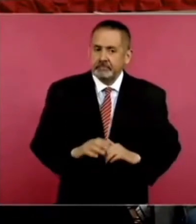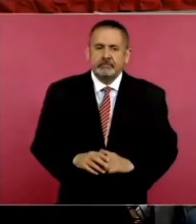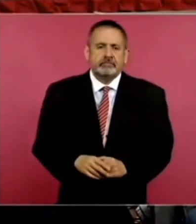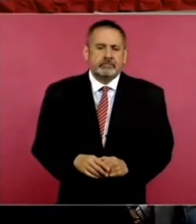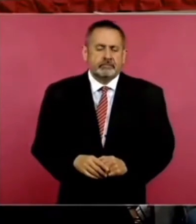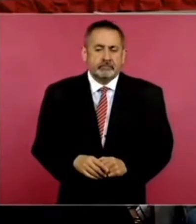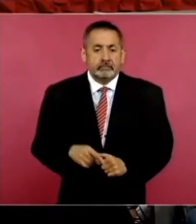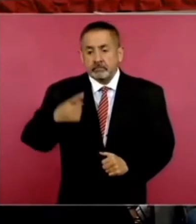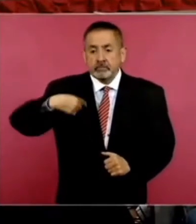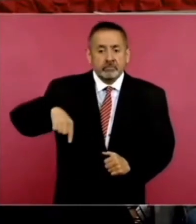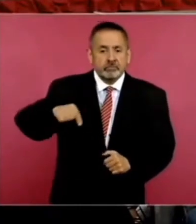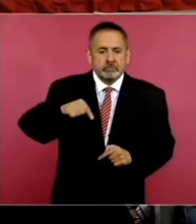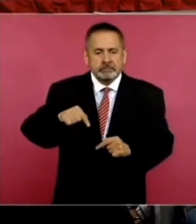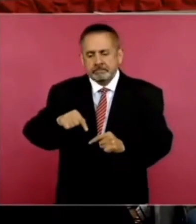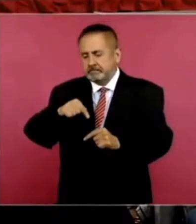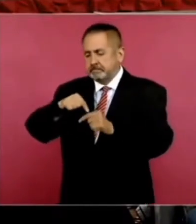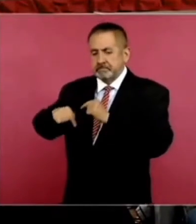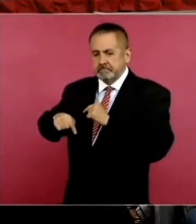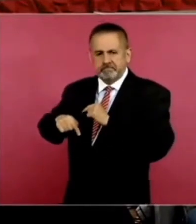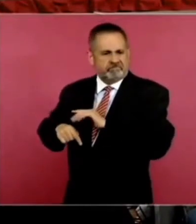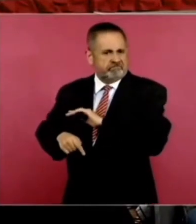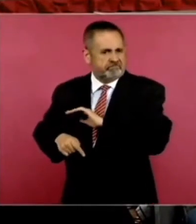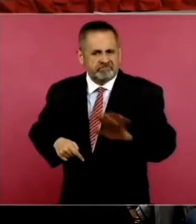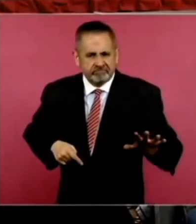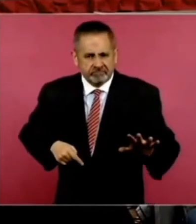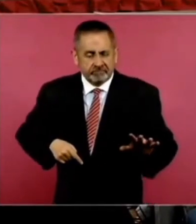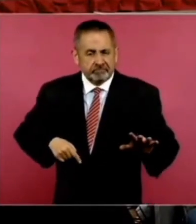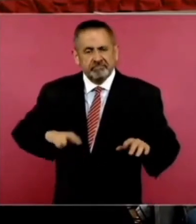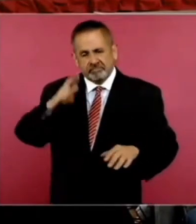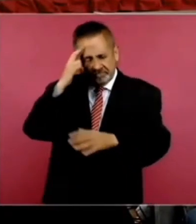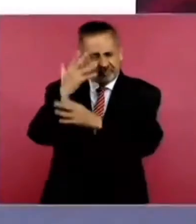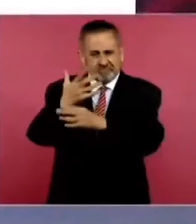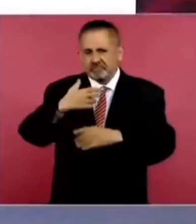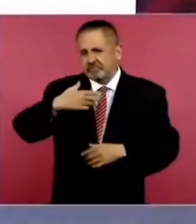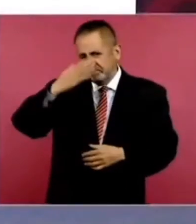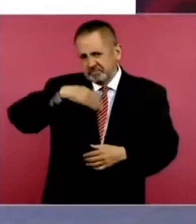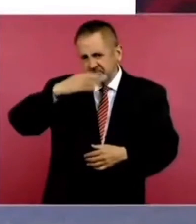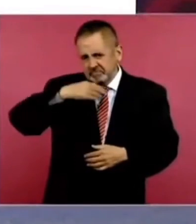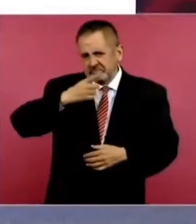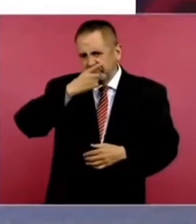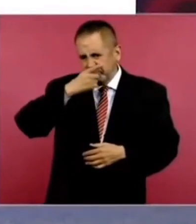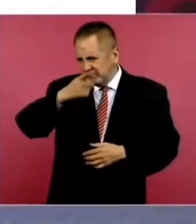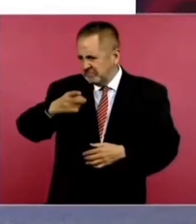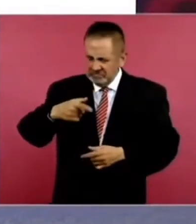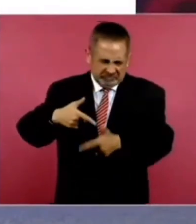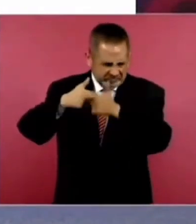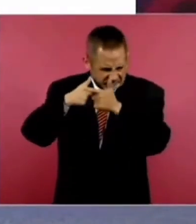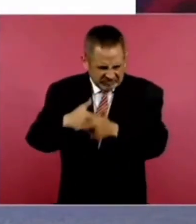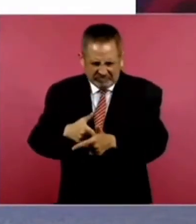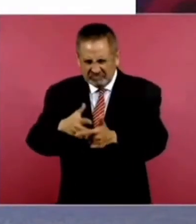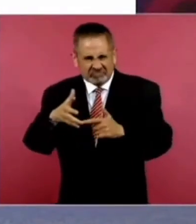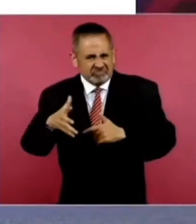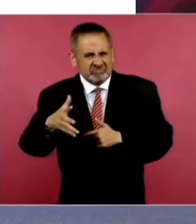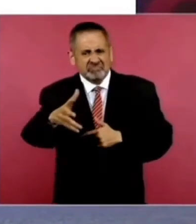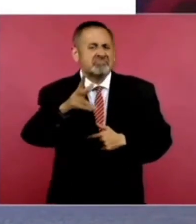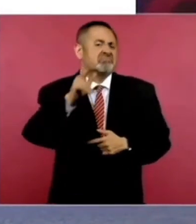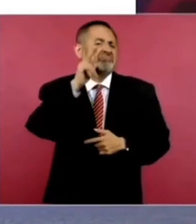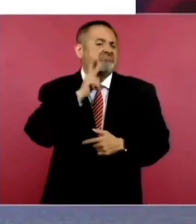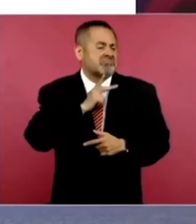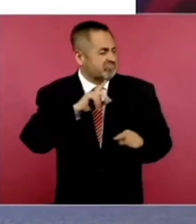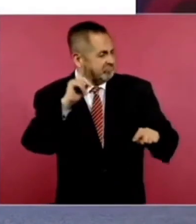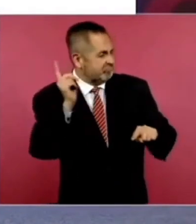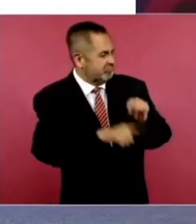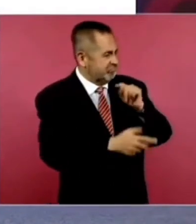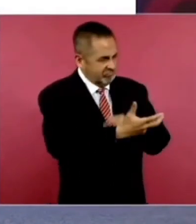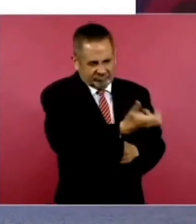Ni un paso atrás fue la consigna de don Lázaro Cárdenas del Río al nacionalizar nuestro petróleo. Hoy